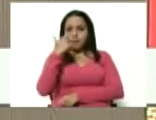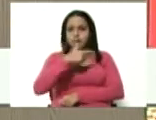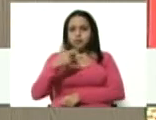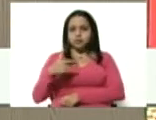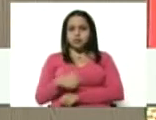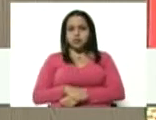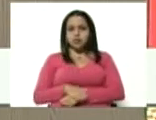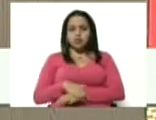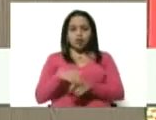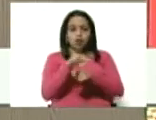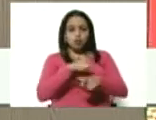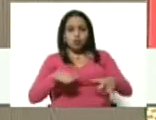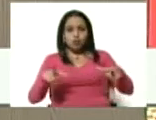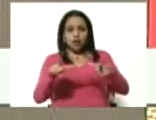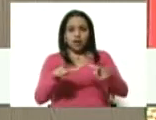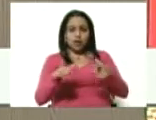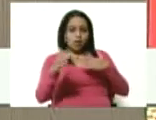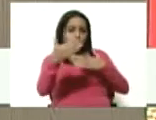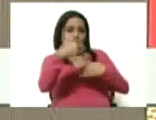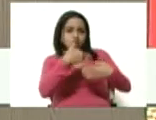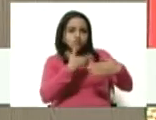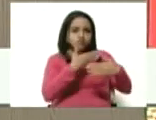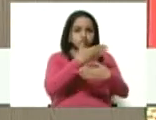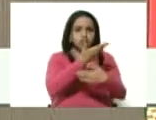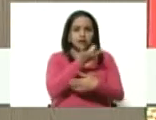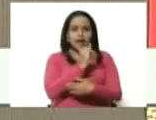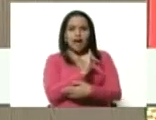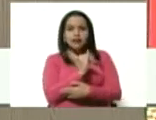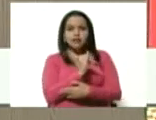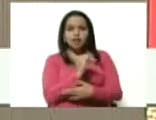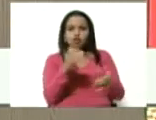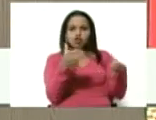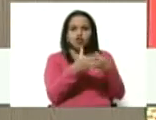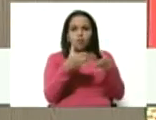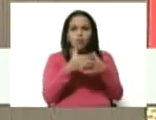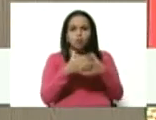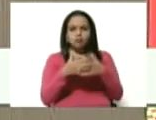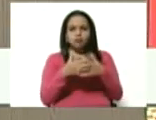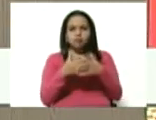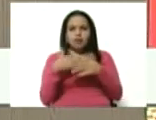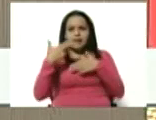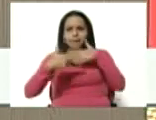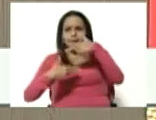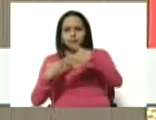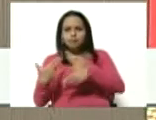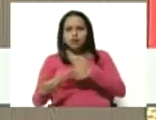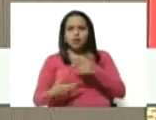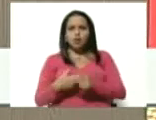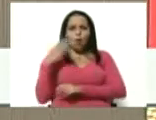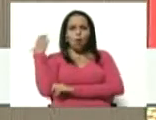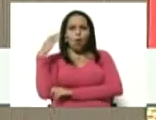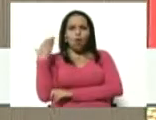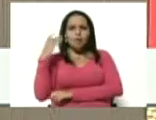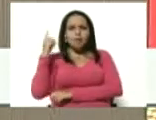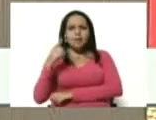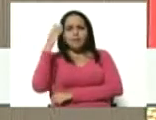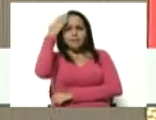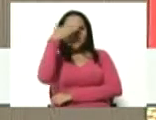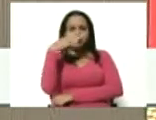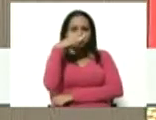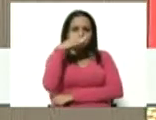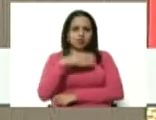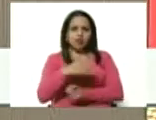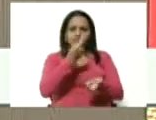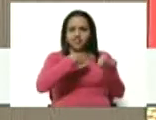los pasos informales que mantienen bandas criminales colombianas, el paramilitarismo colombiano, el